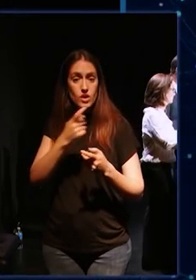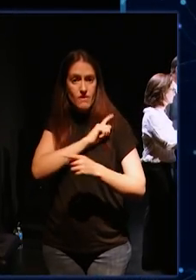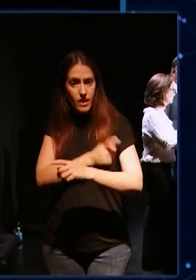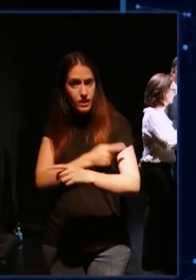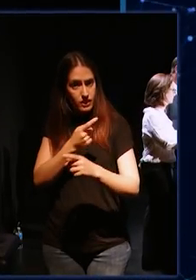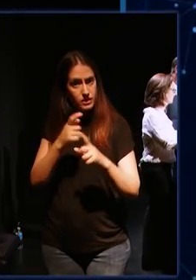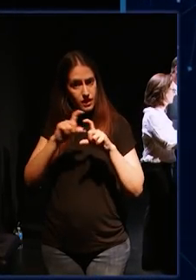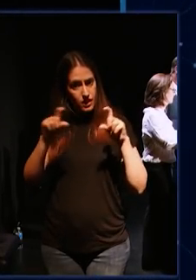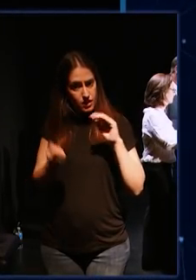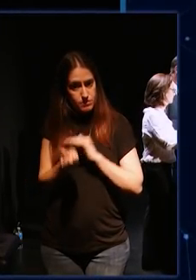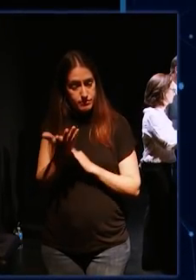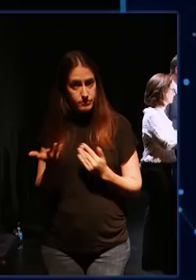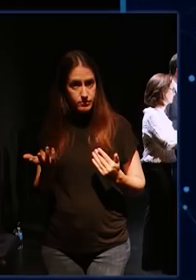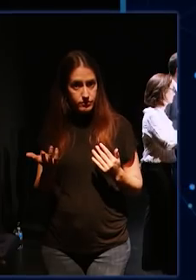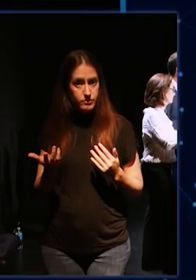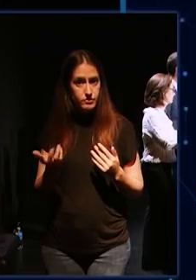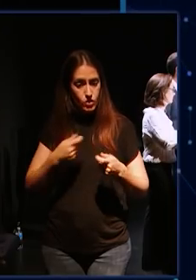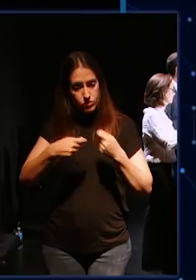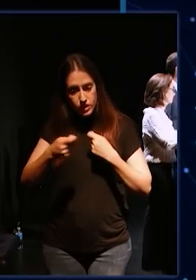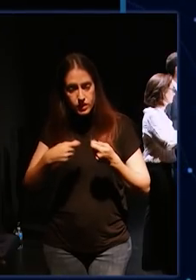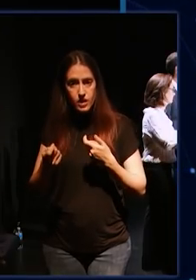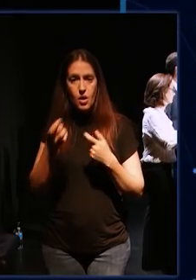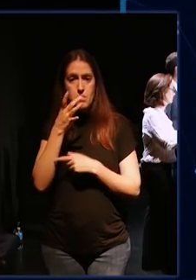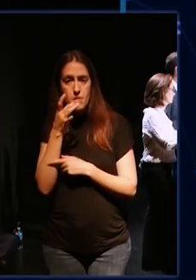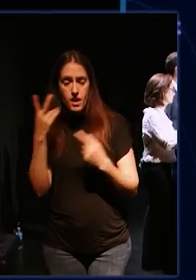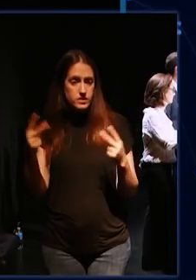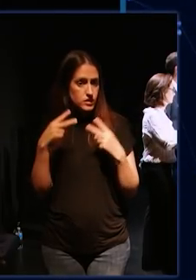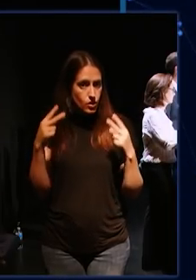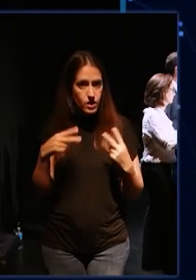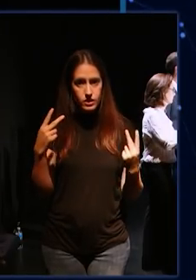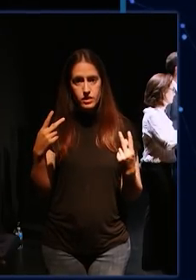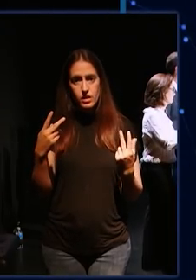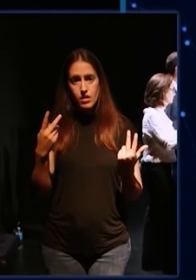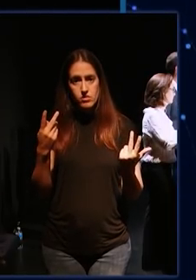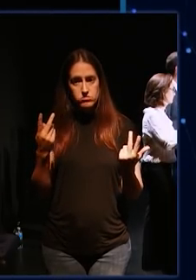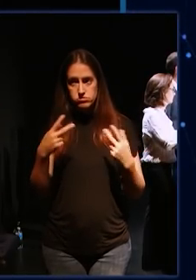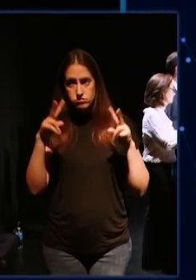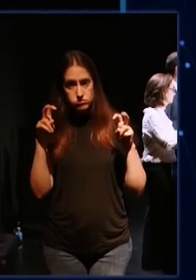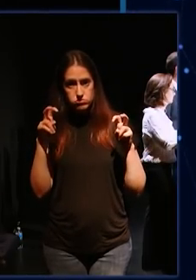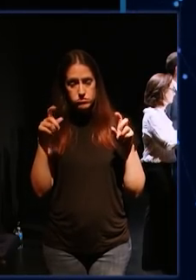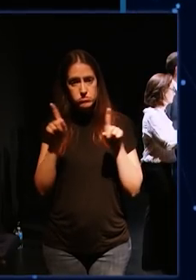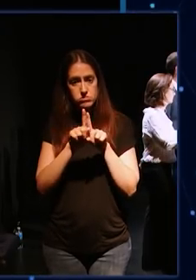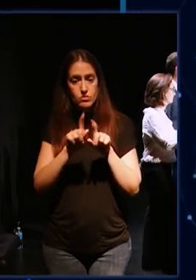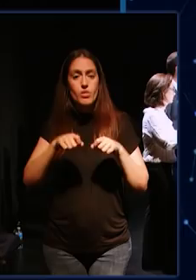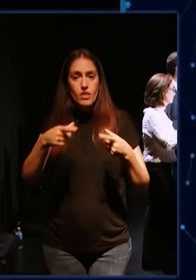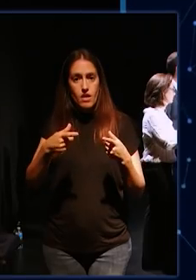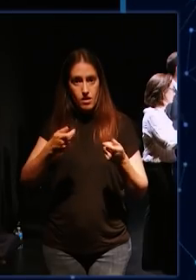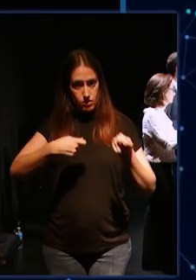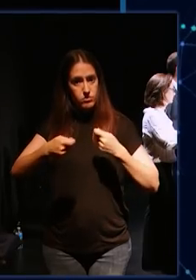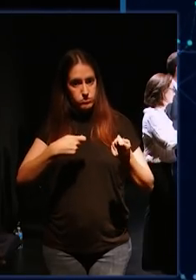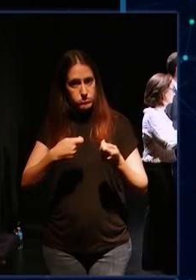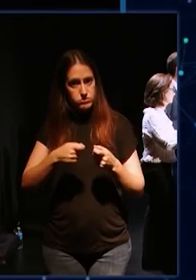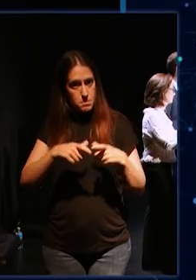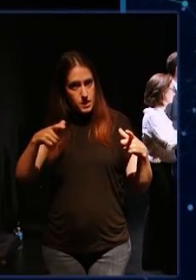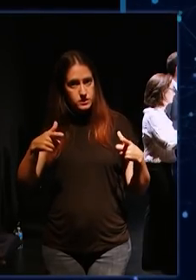deciden abrir una tienda, un bar, un restaurante, cualquier cosa que eso genera comercio, si les ayudamos y